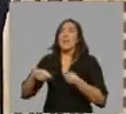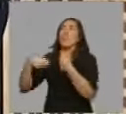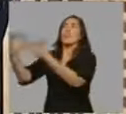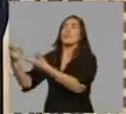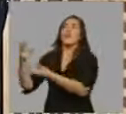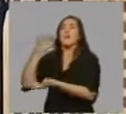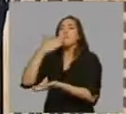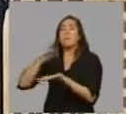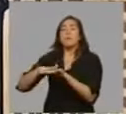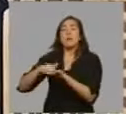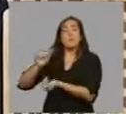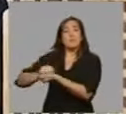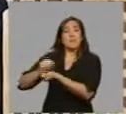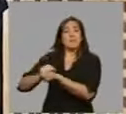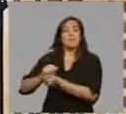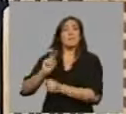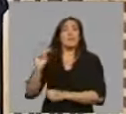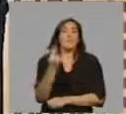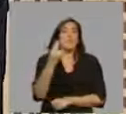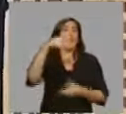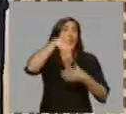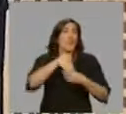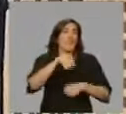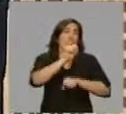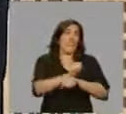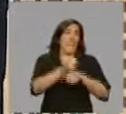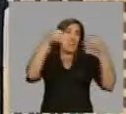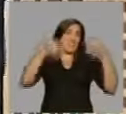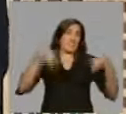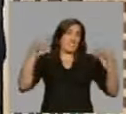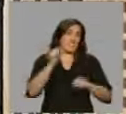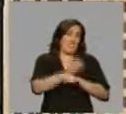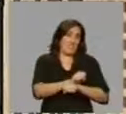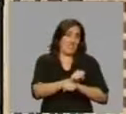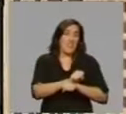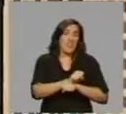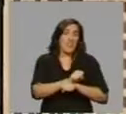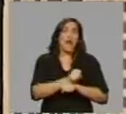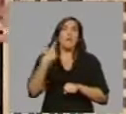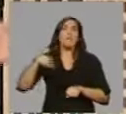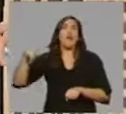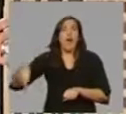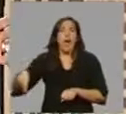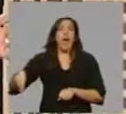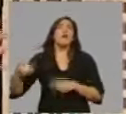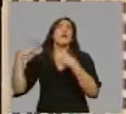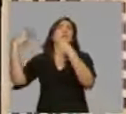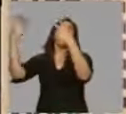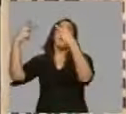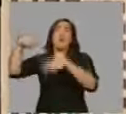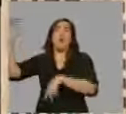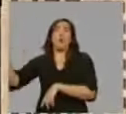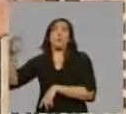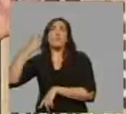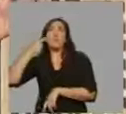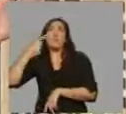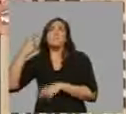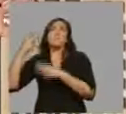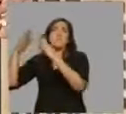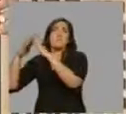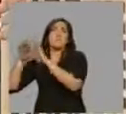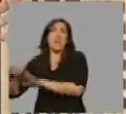prensa murió en una cárcel, pero los que tienen papel prensa y usufructan papel prensa viajan por todo el mundo, viven